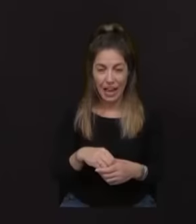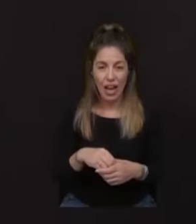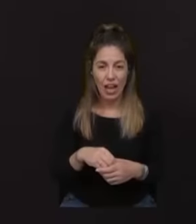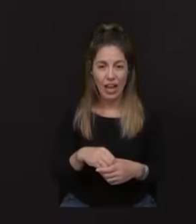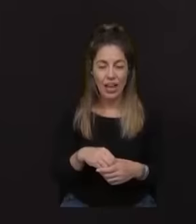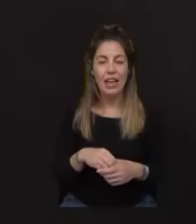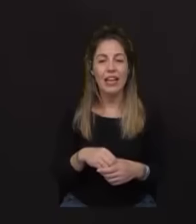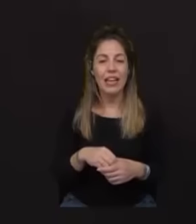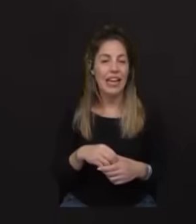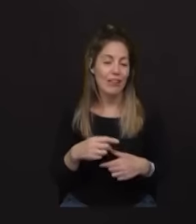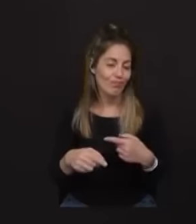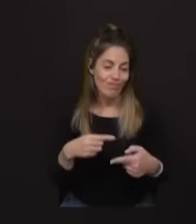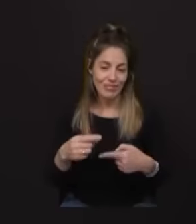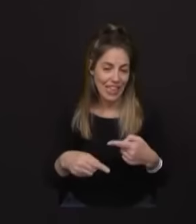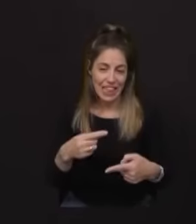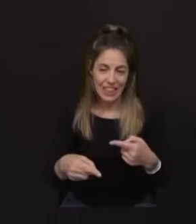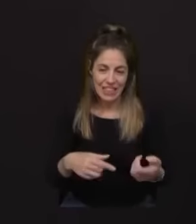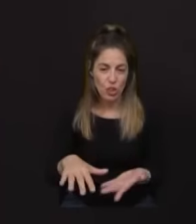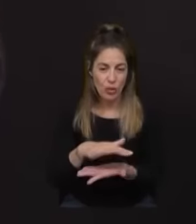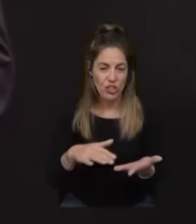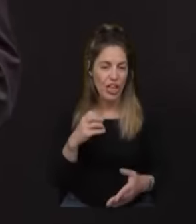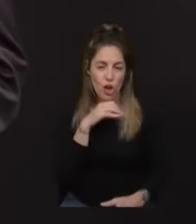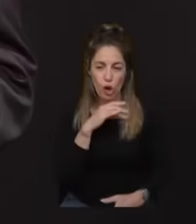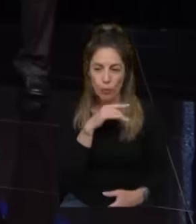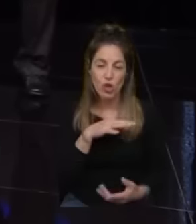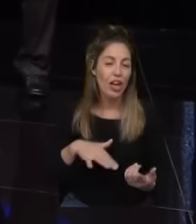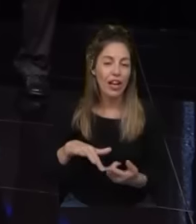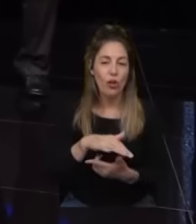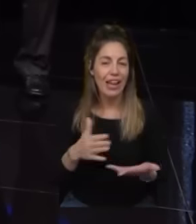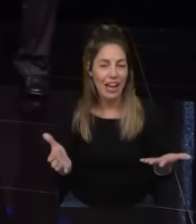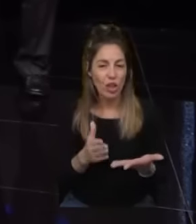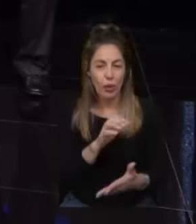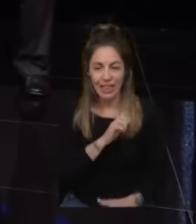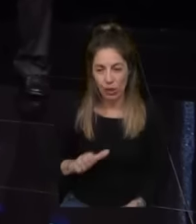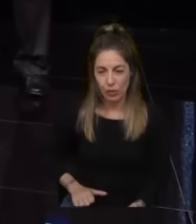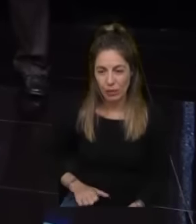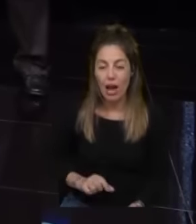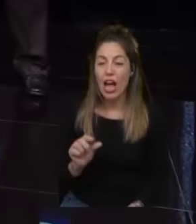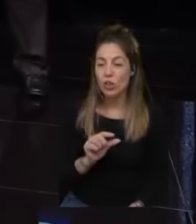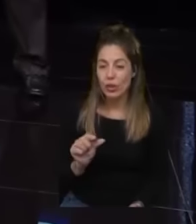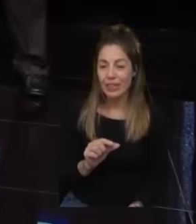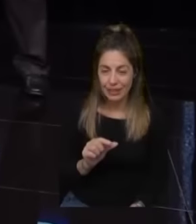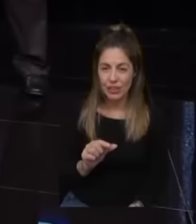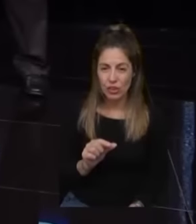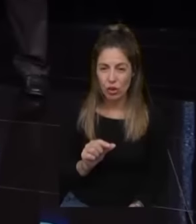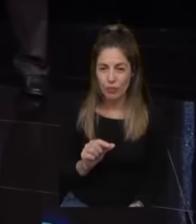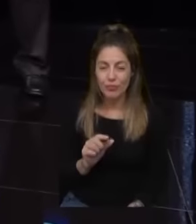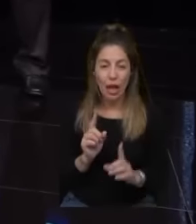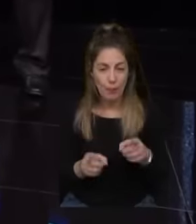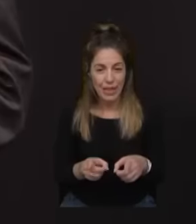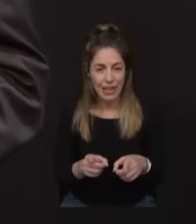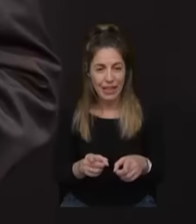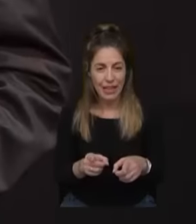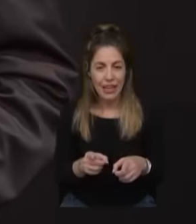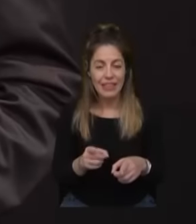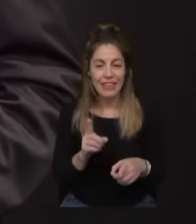en una serie de hechos de corrupción que rodean al actual Ejecutivo, y hace un ratito, de la mano de Jorge Gandini, precandidato del